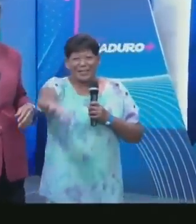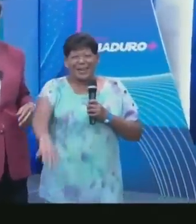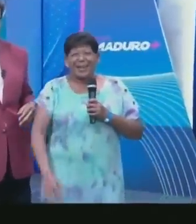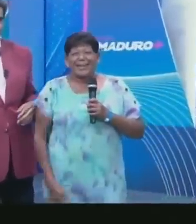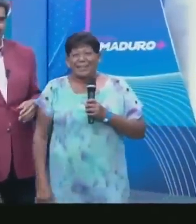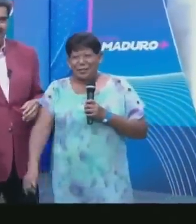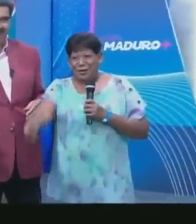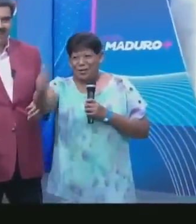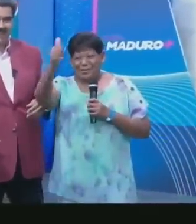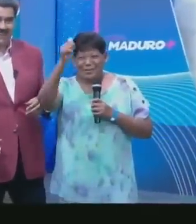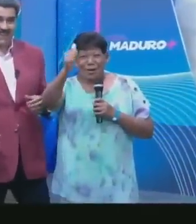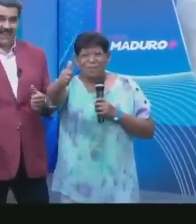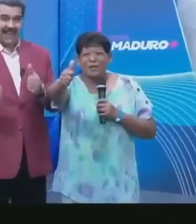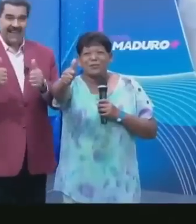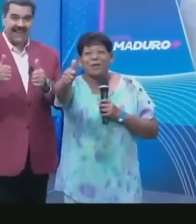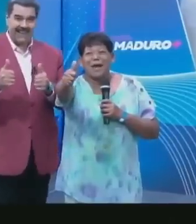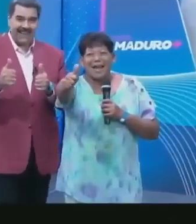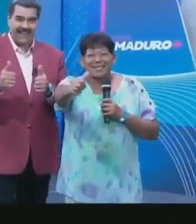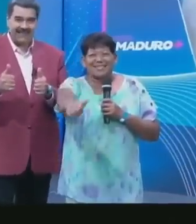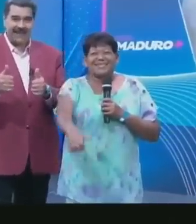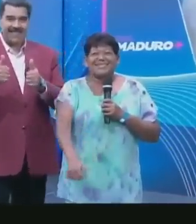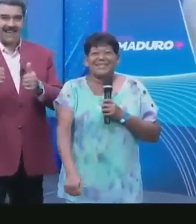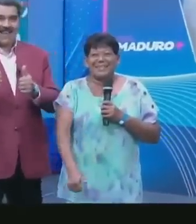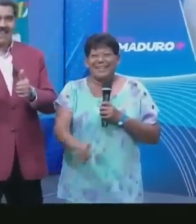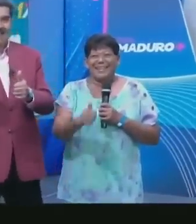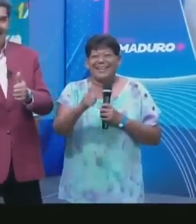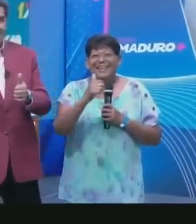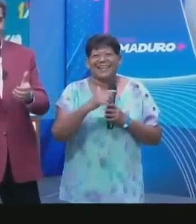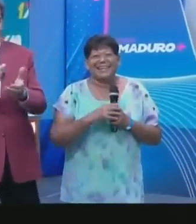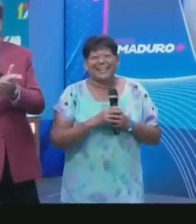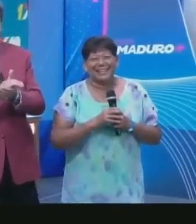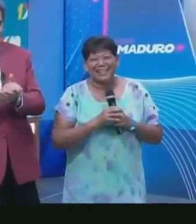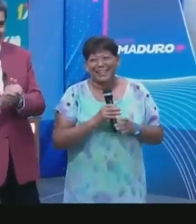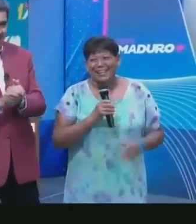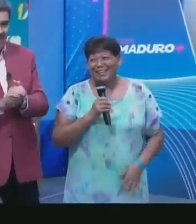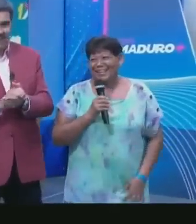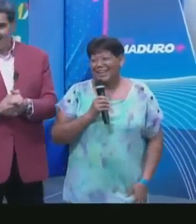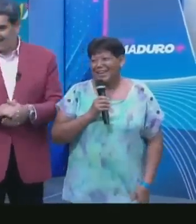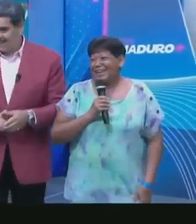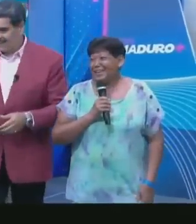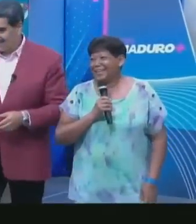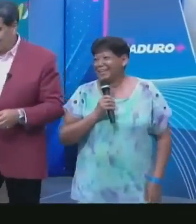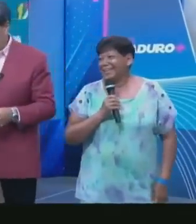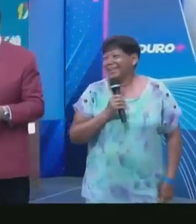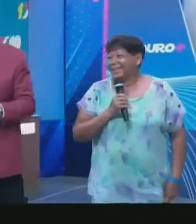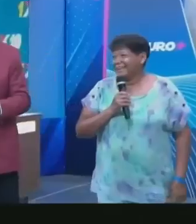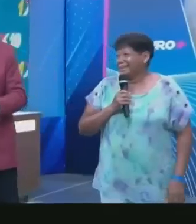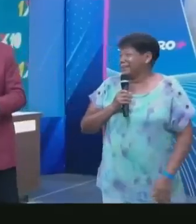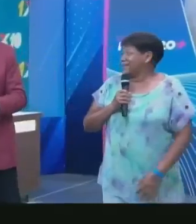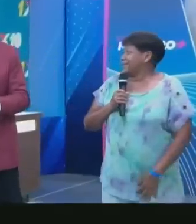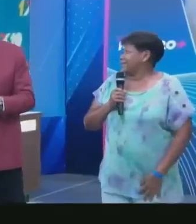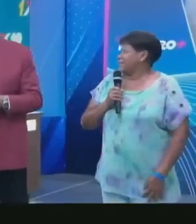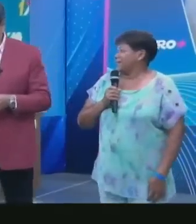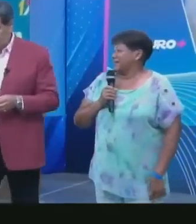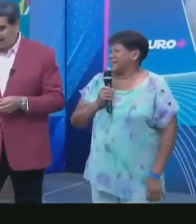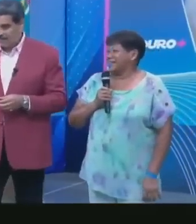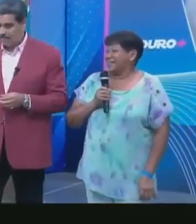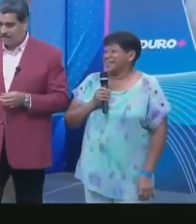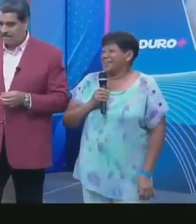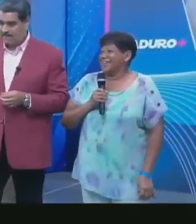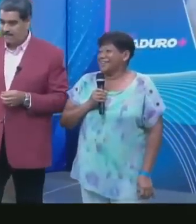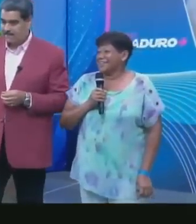Hola, comunidad, aquí estoy con Maduro Más. ¡Más nada! Ah, ¿qué dice la Cava? ¿Qué me